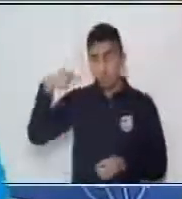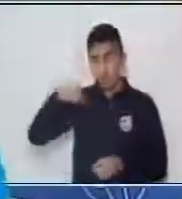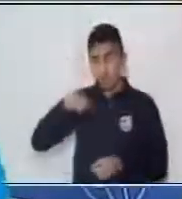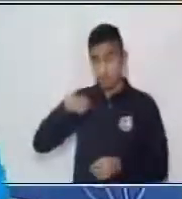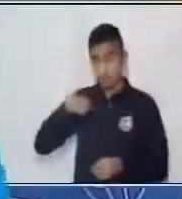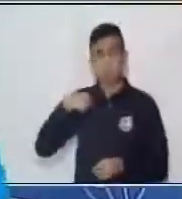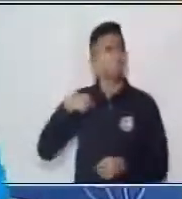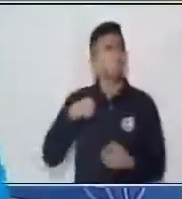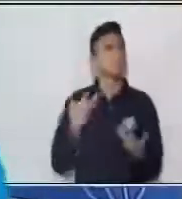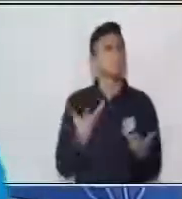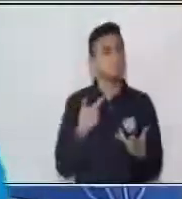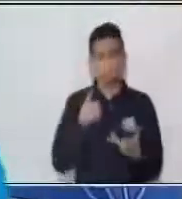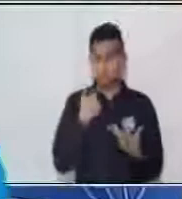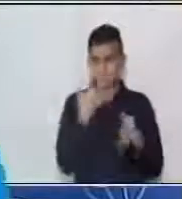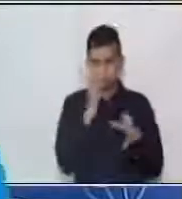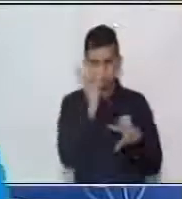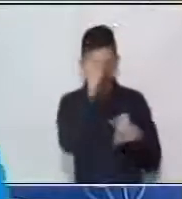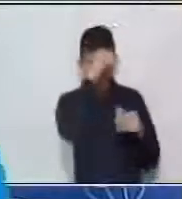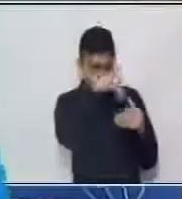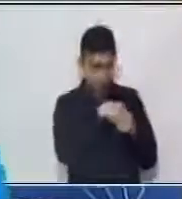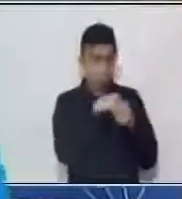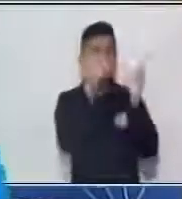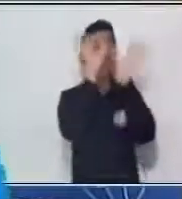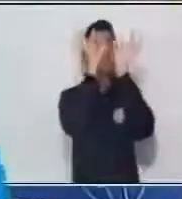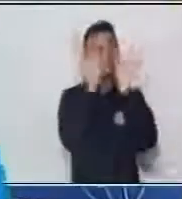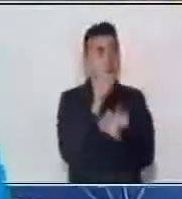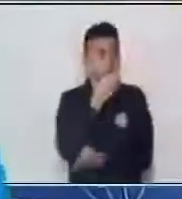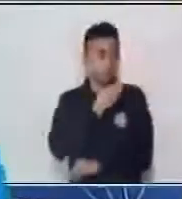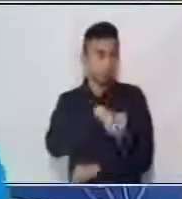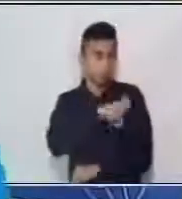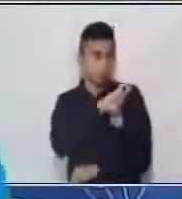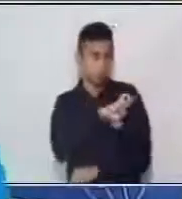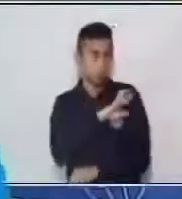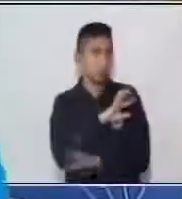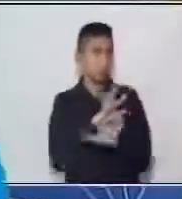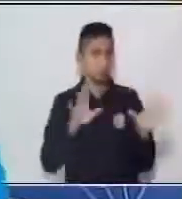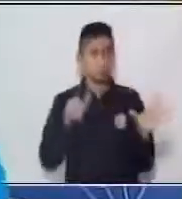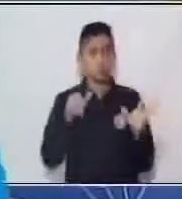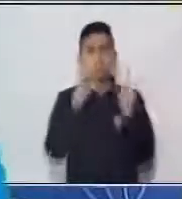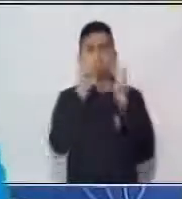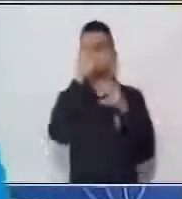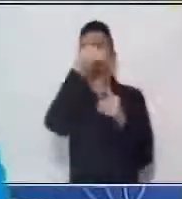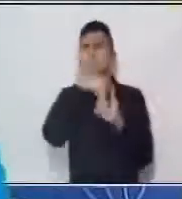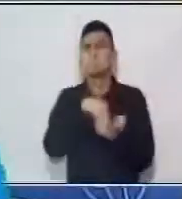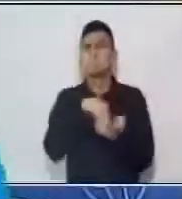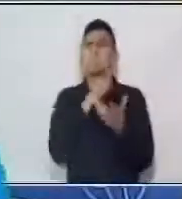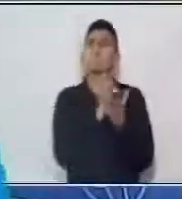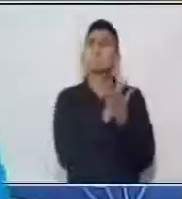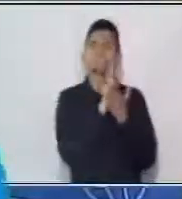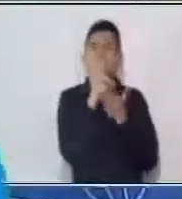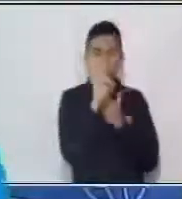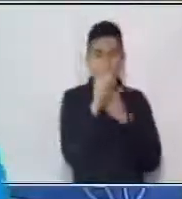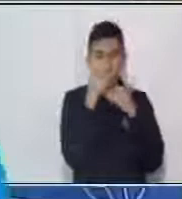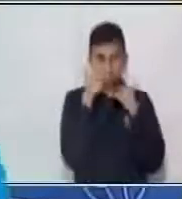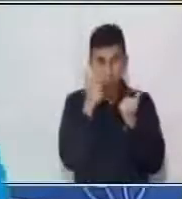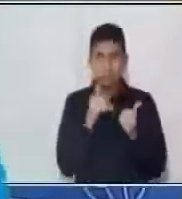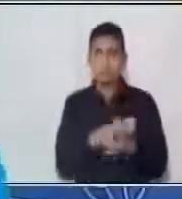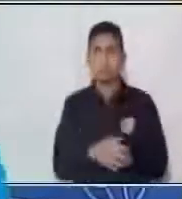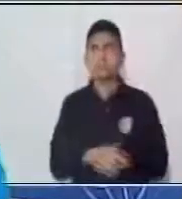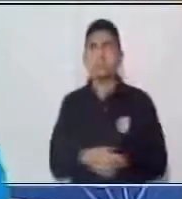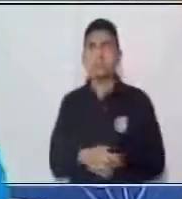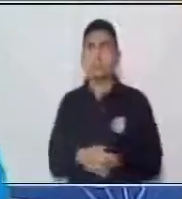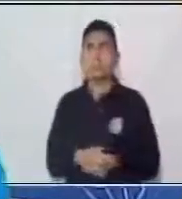me estoy integrando de manera personal a lo que respecta al texto. ¿De acuerdo? Entonces puede